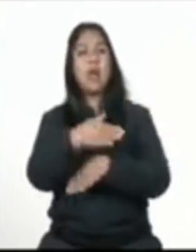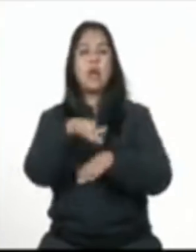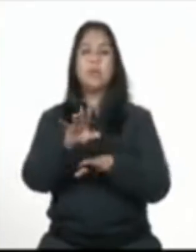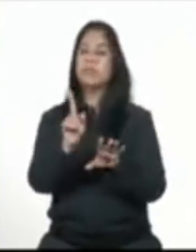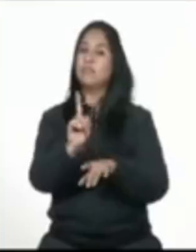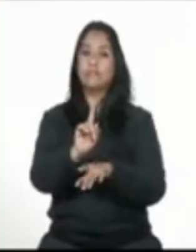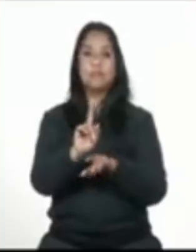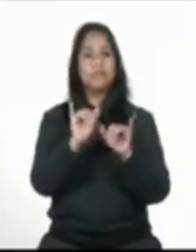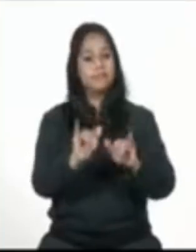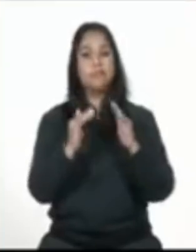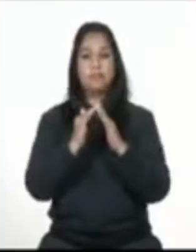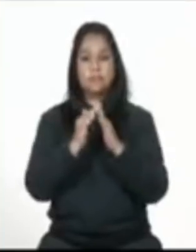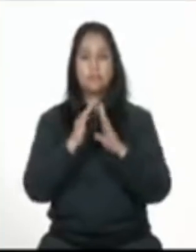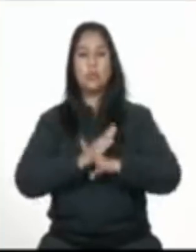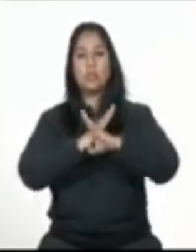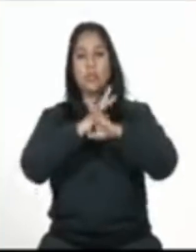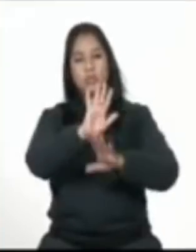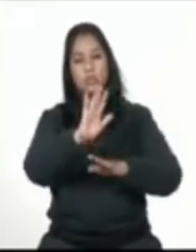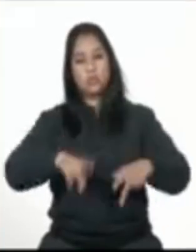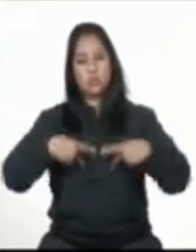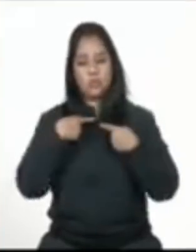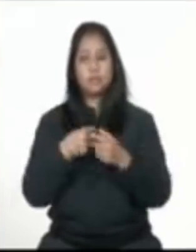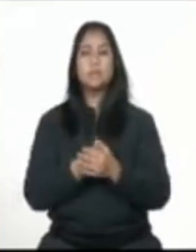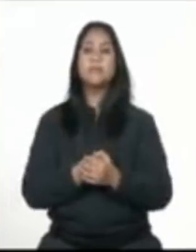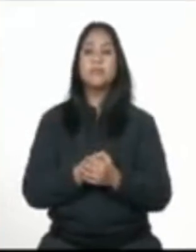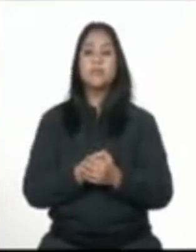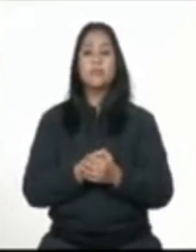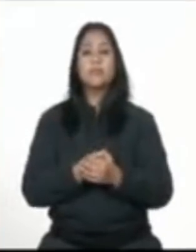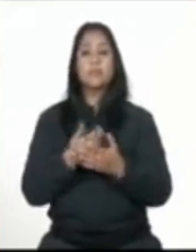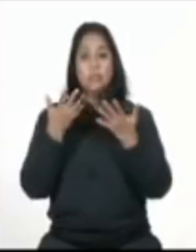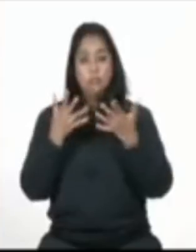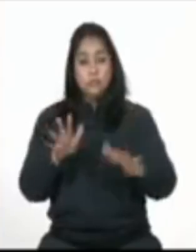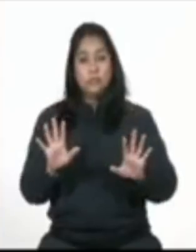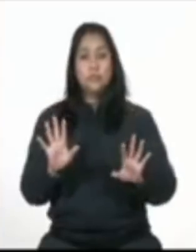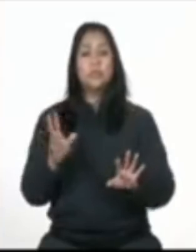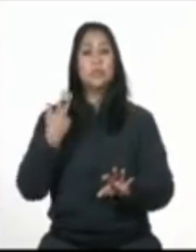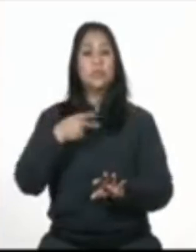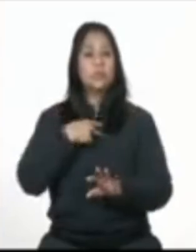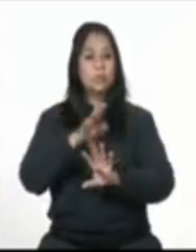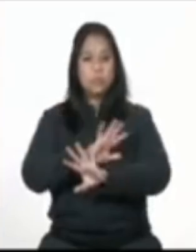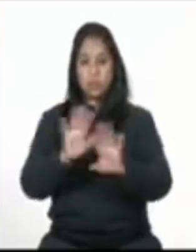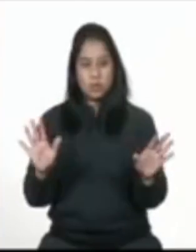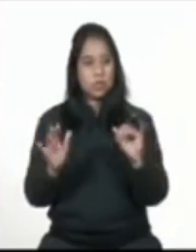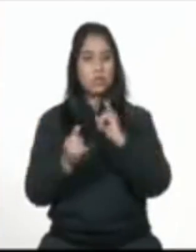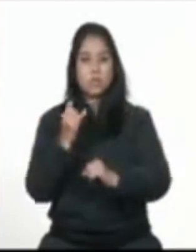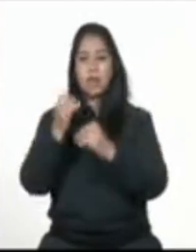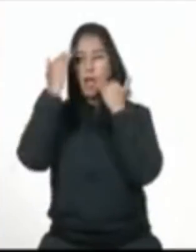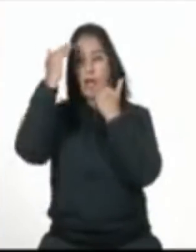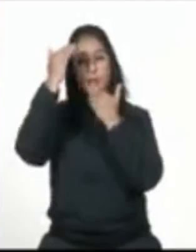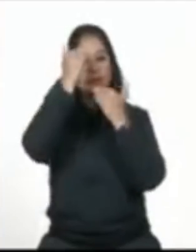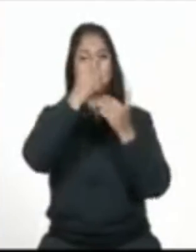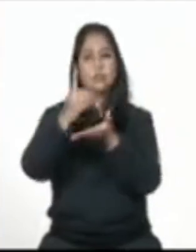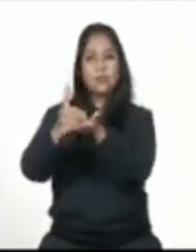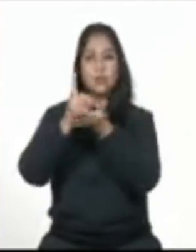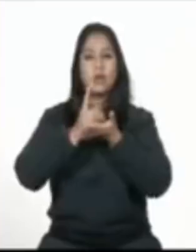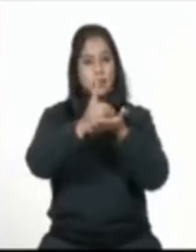que protejamos su vida de esa manera. Hemos ya prácticamente terminado, gracias a las donaciones que